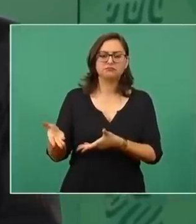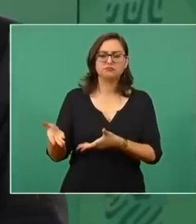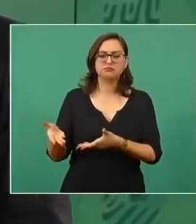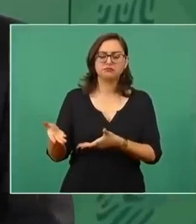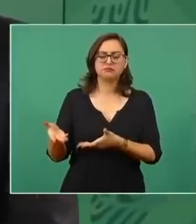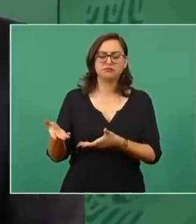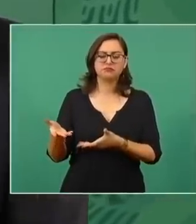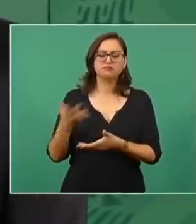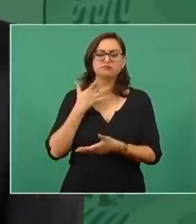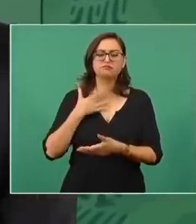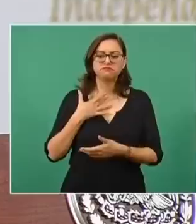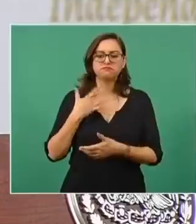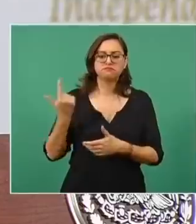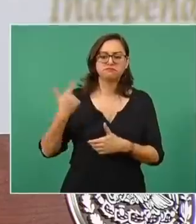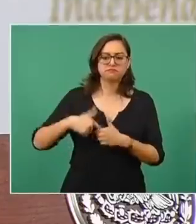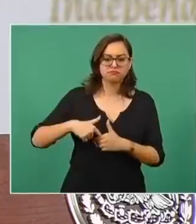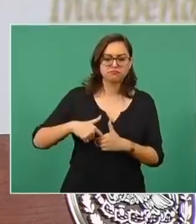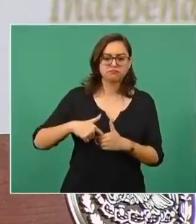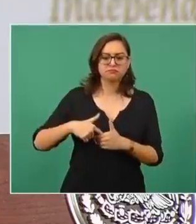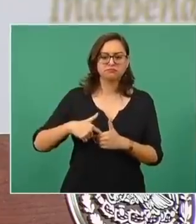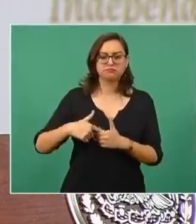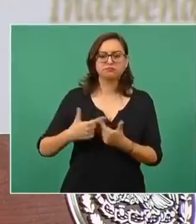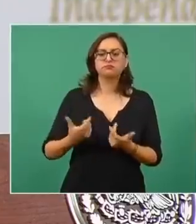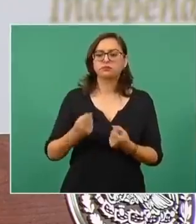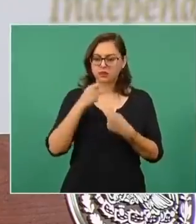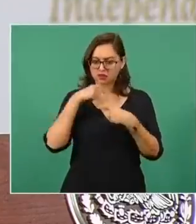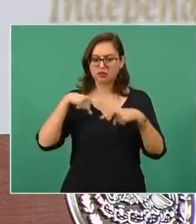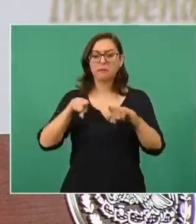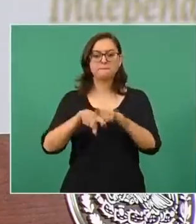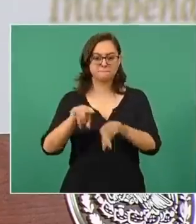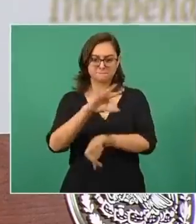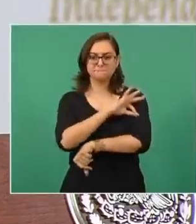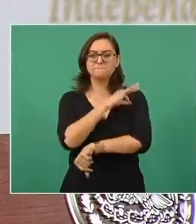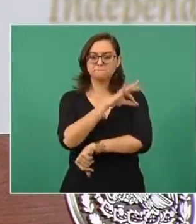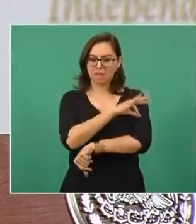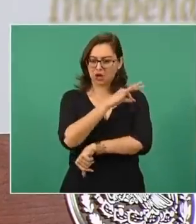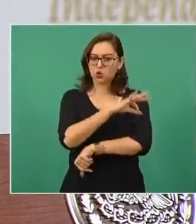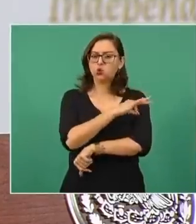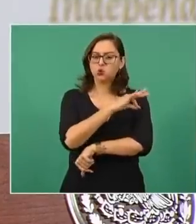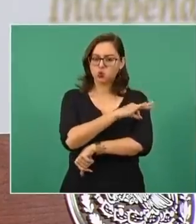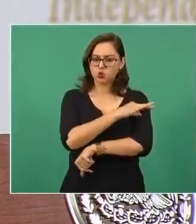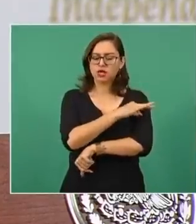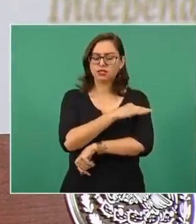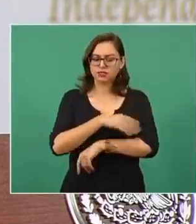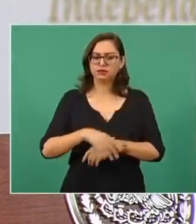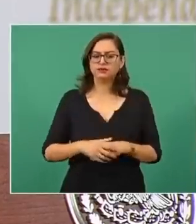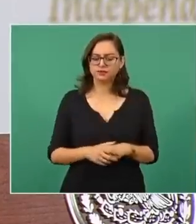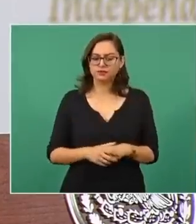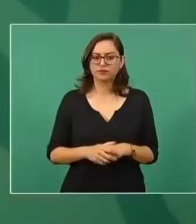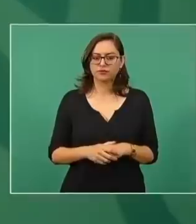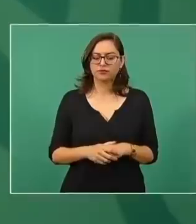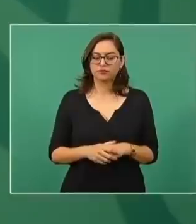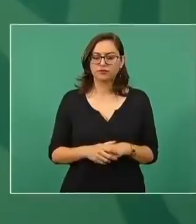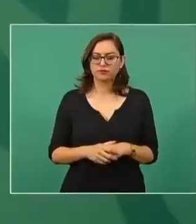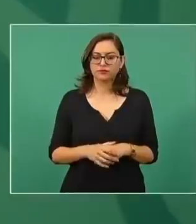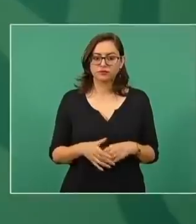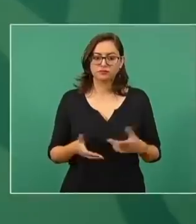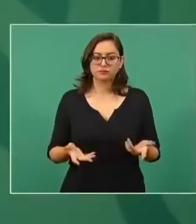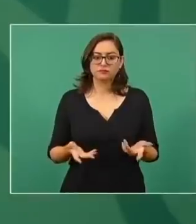se ofrecieron vacunas pero ya la verdad